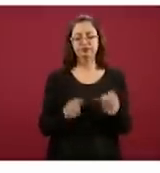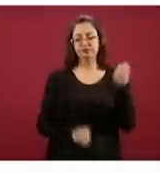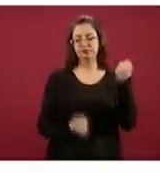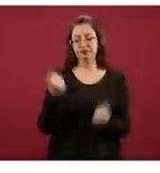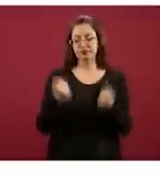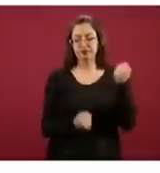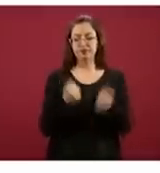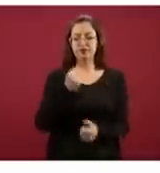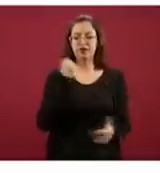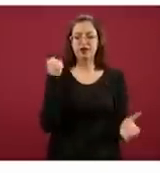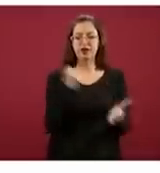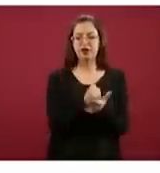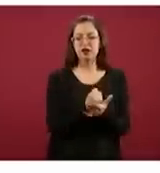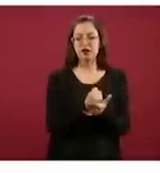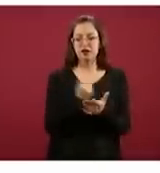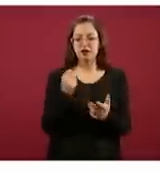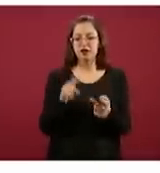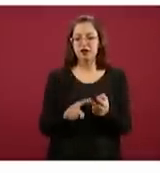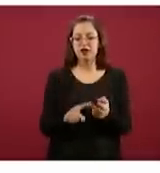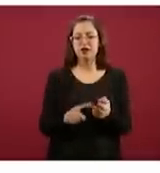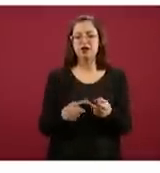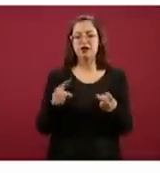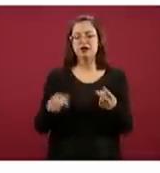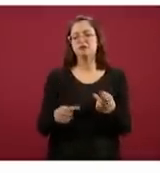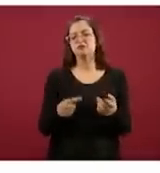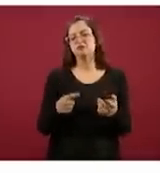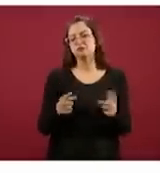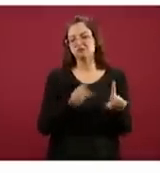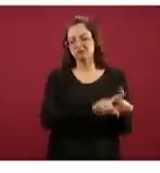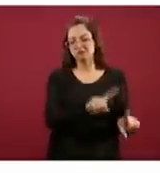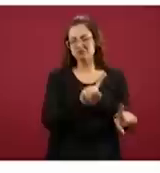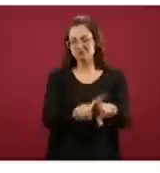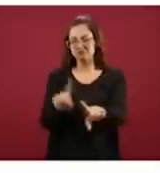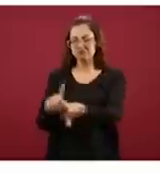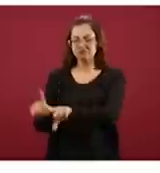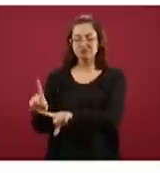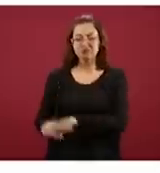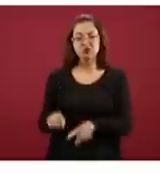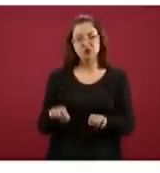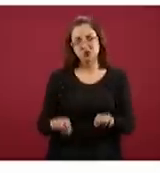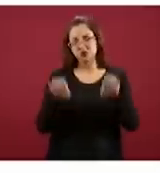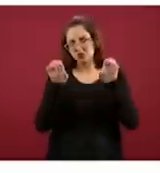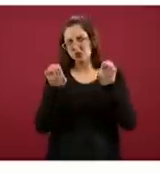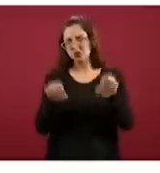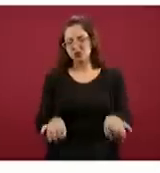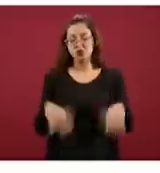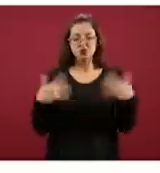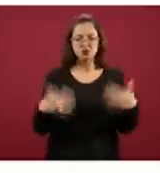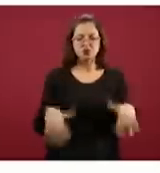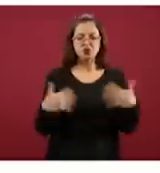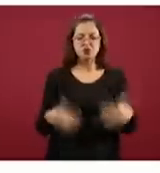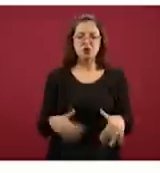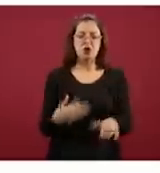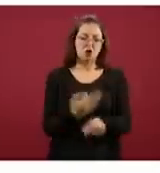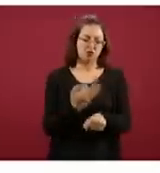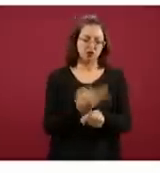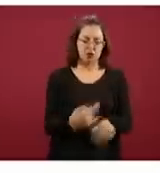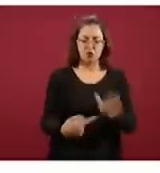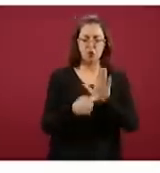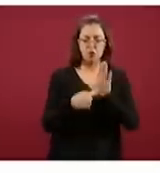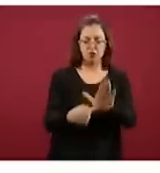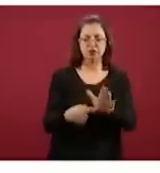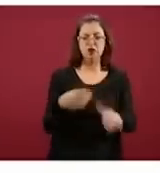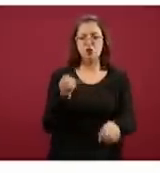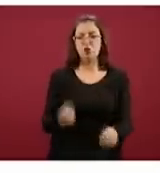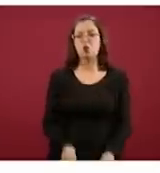McLaren, dos vehículos Lamborghini, un Aston Martin, un Ferrari y un Corvette. Ahorita presento el